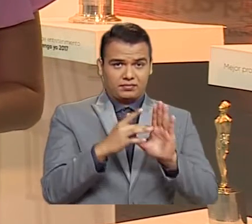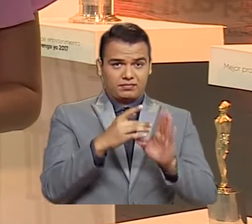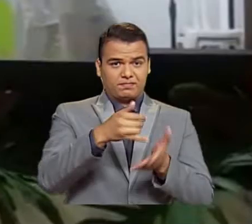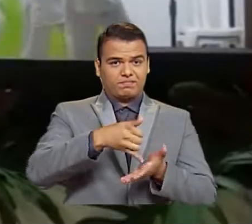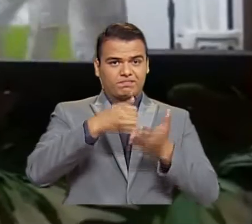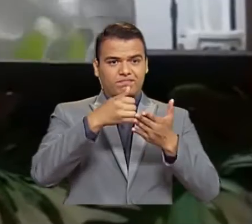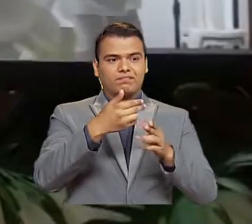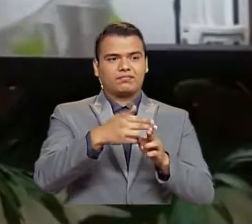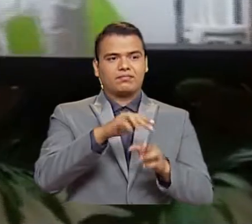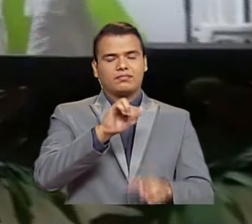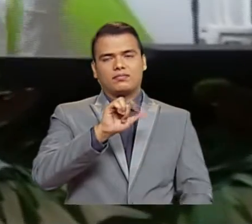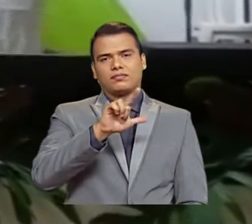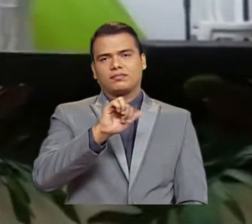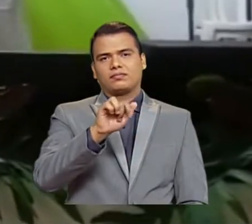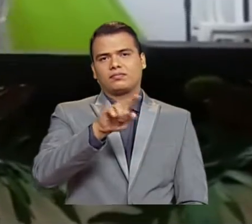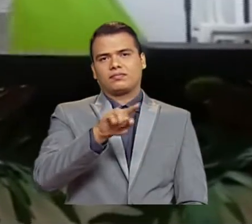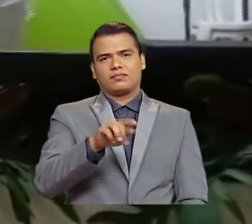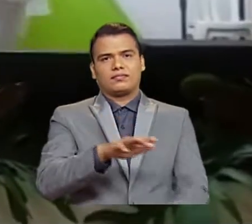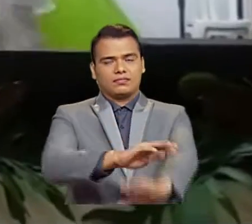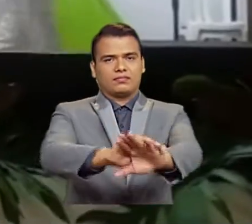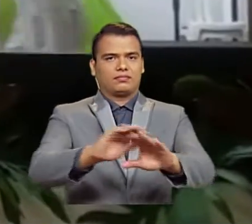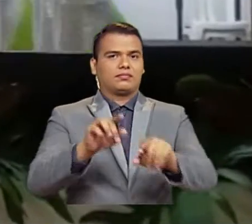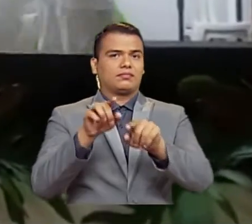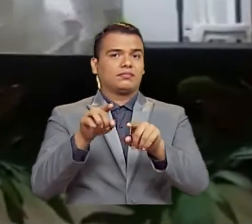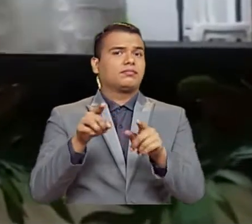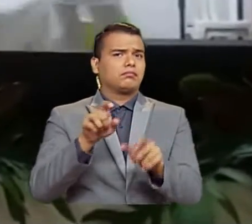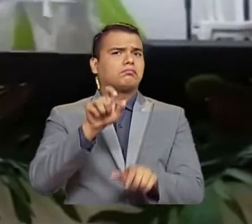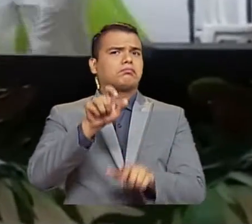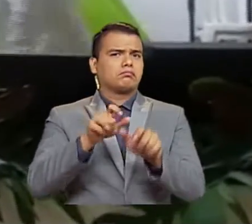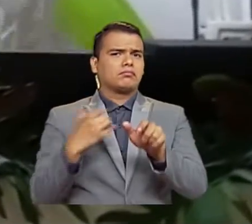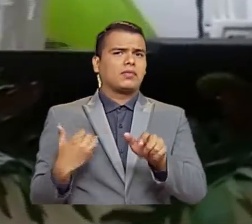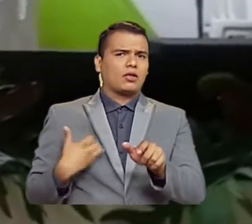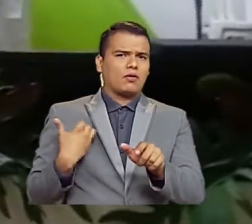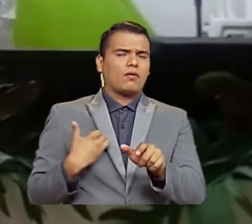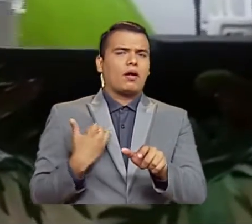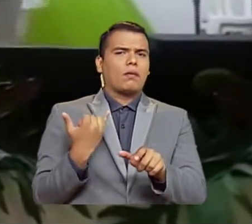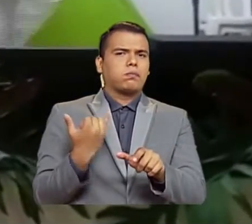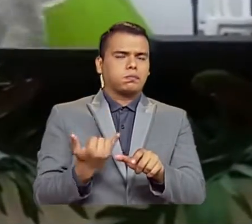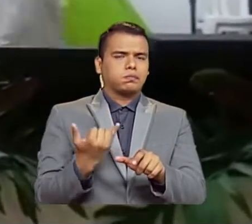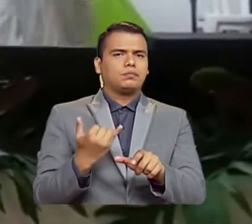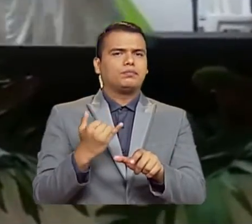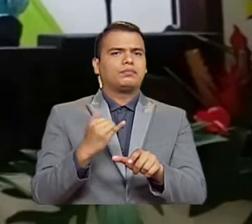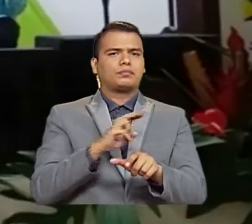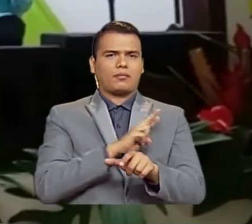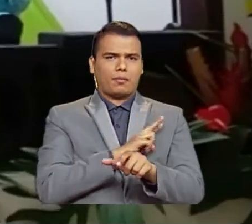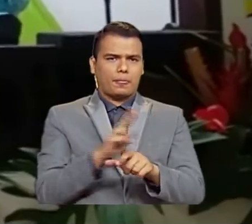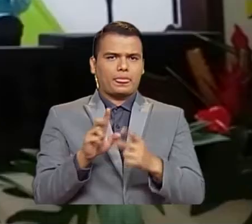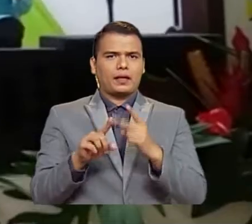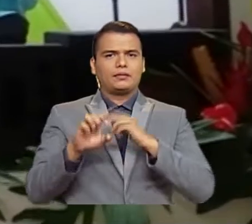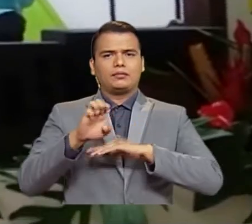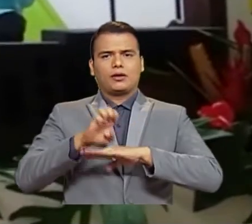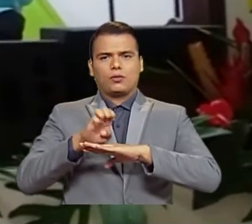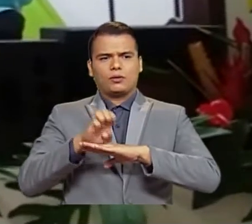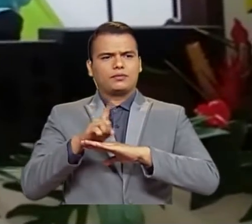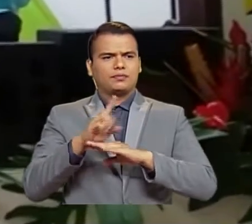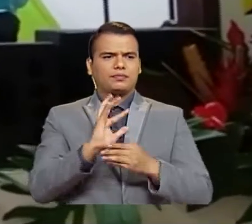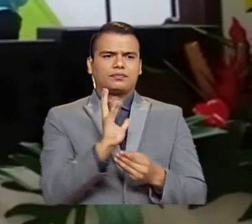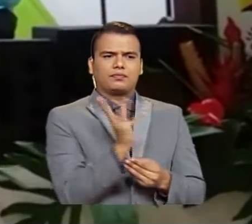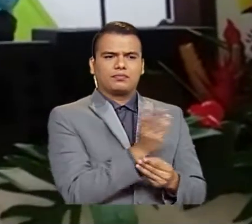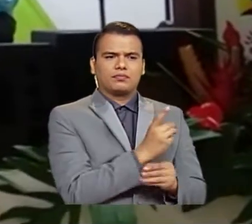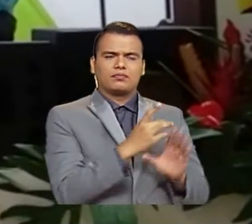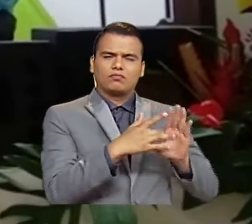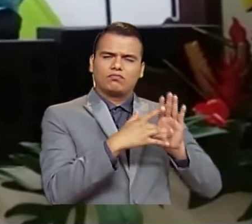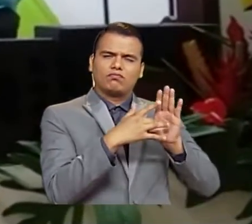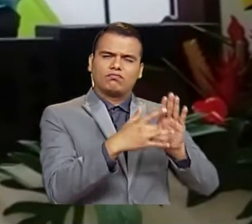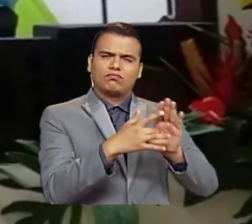Alas. El evento cuenta con la participación de jóvenes del Valle del Cauca y de Ecuador, quienes con exposiciones artísticas en